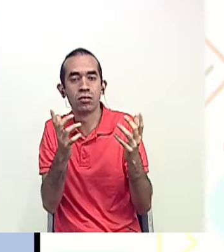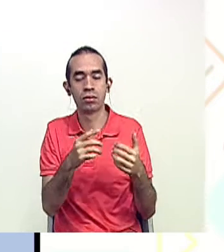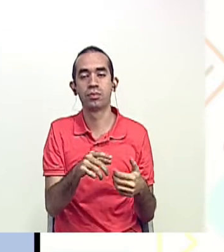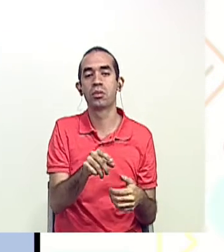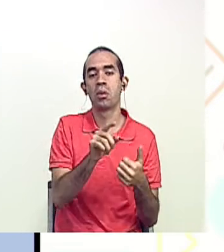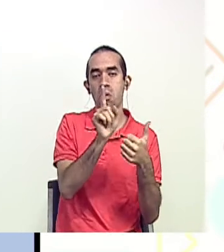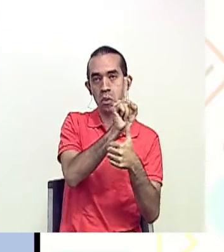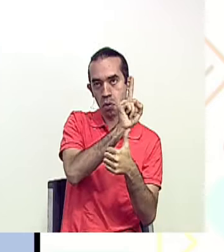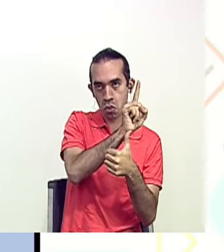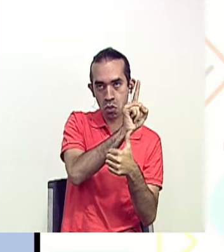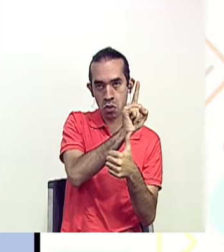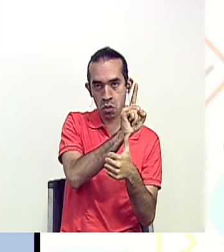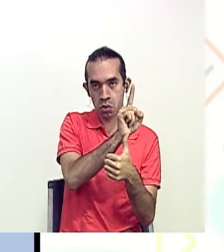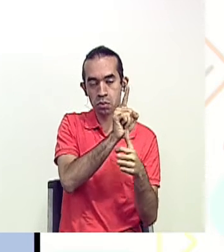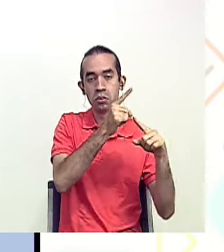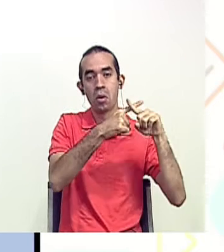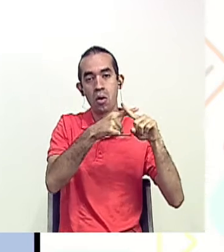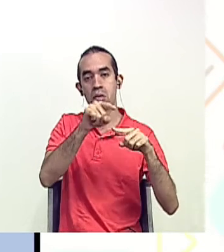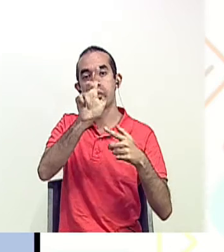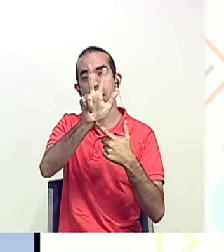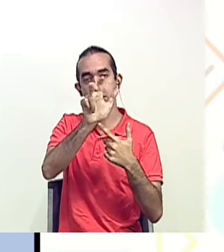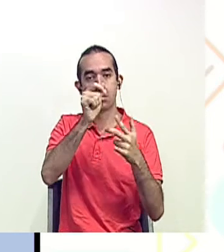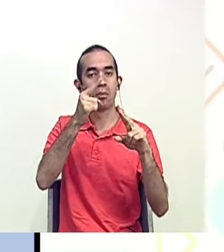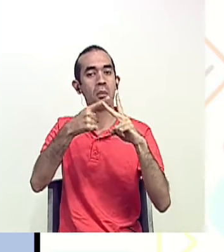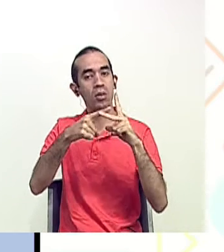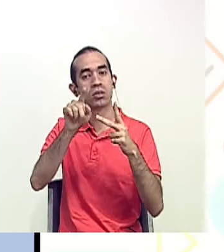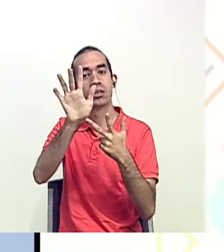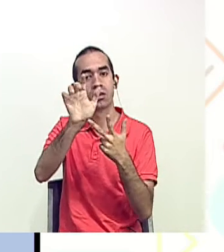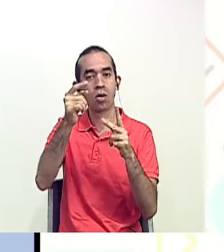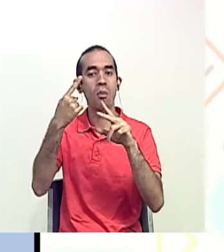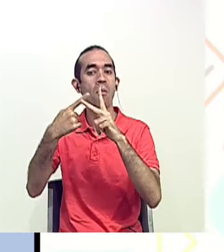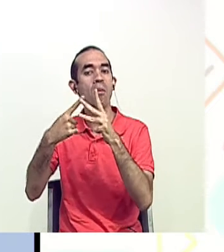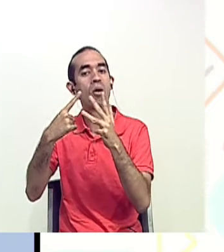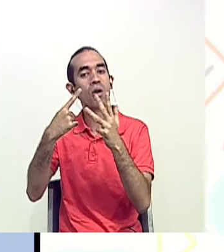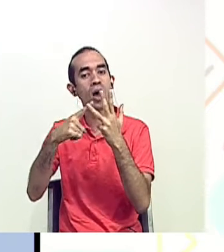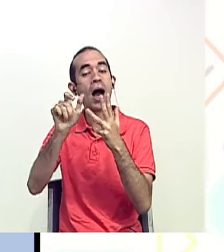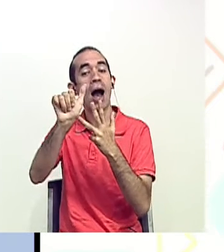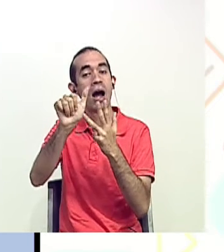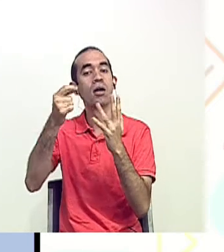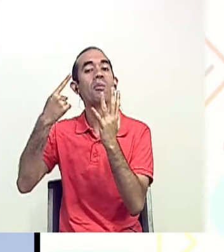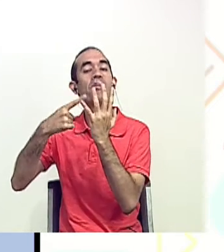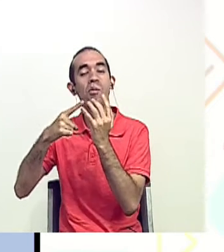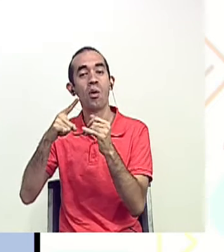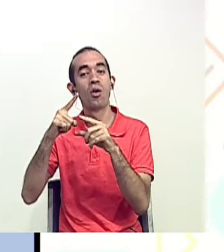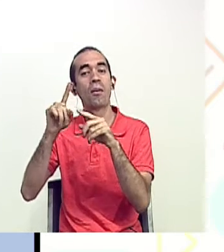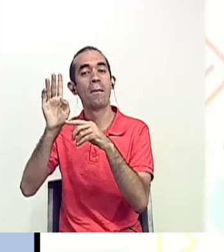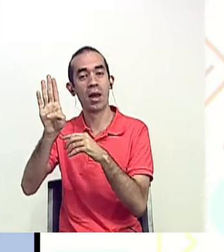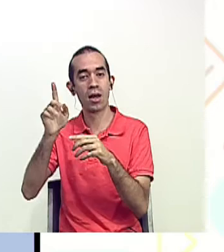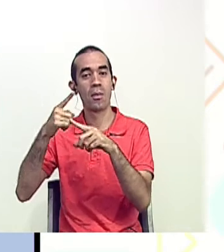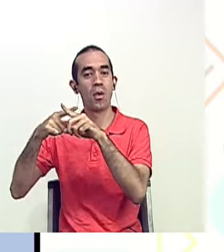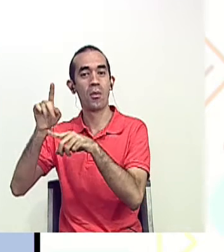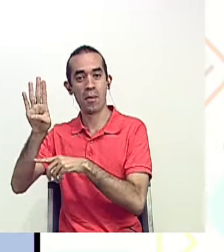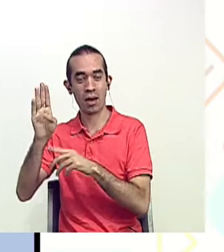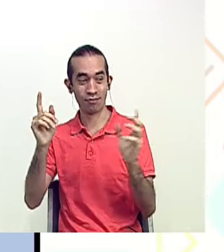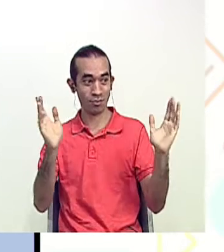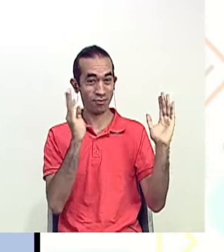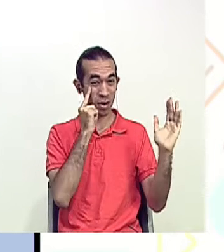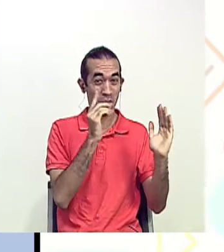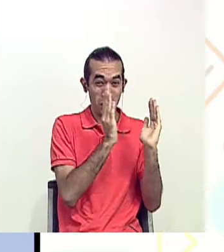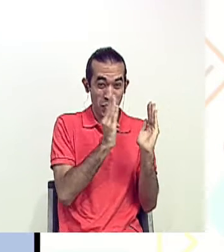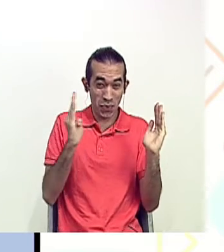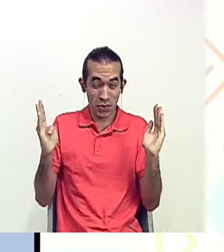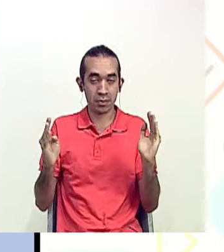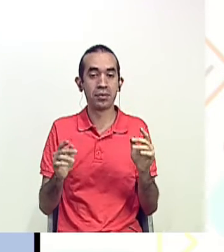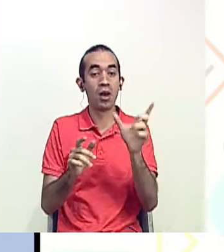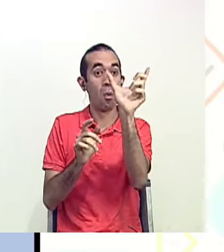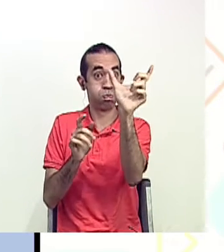1 por 3, por 5, por a, por b, por b. Lo que hicimos fue descomponer